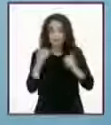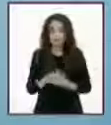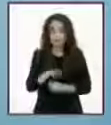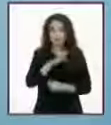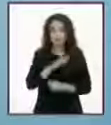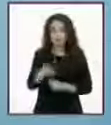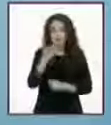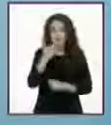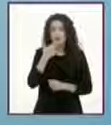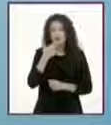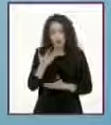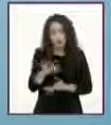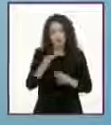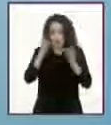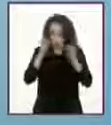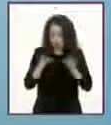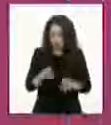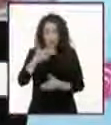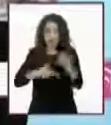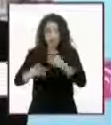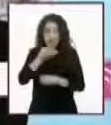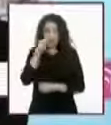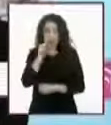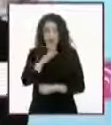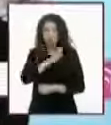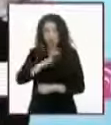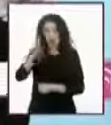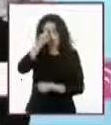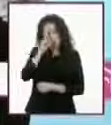usando un tono formal y cortés. Adiós.